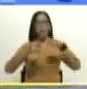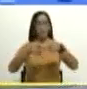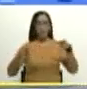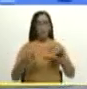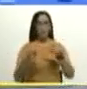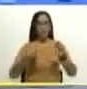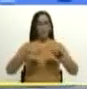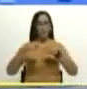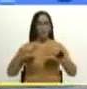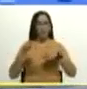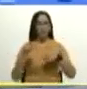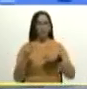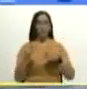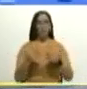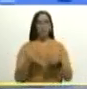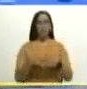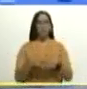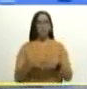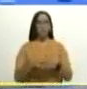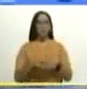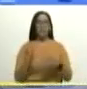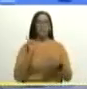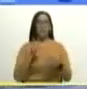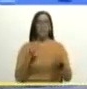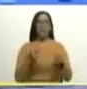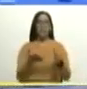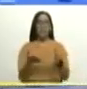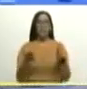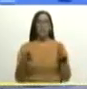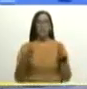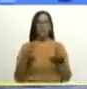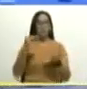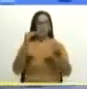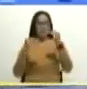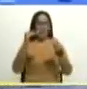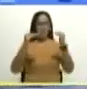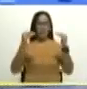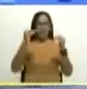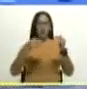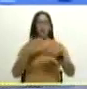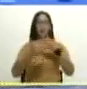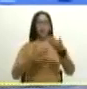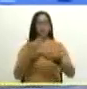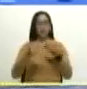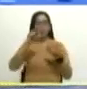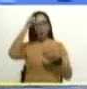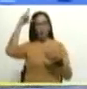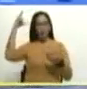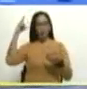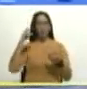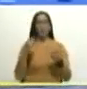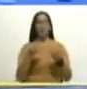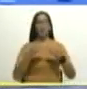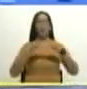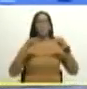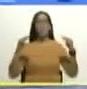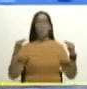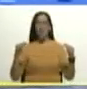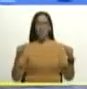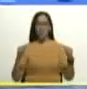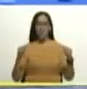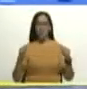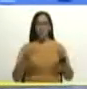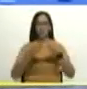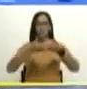exportación. Debe lograr la estandarización de los procesos logísticos en los puertos.